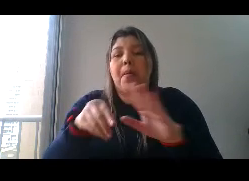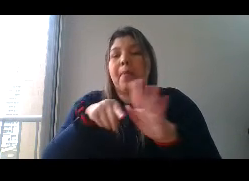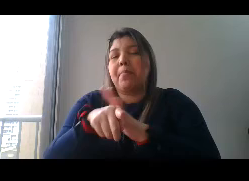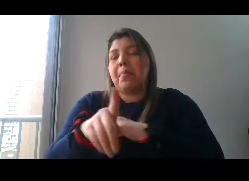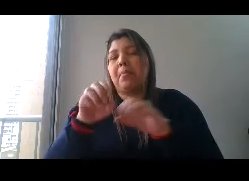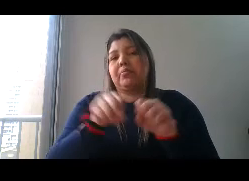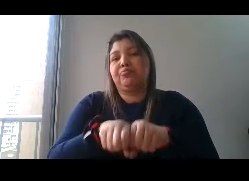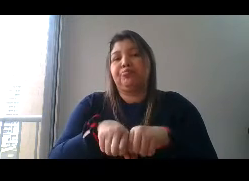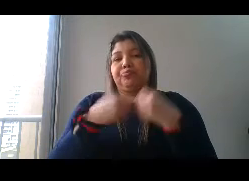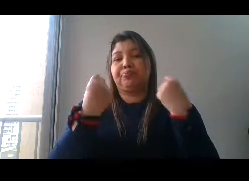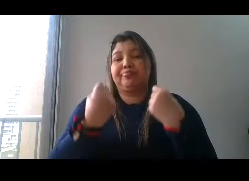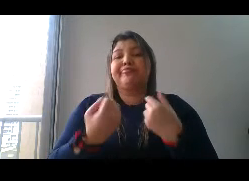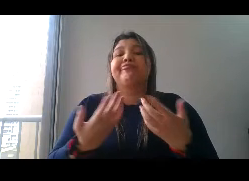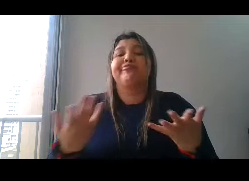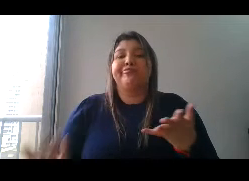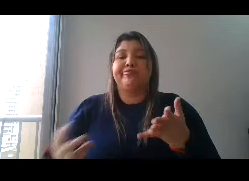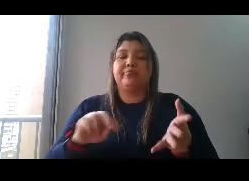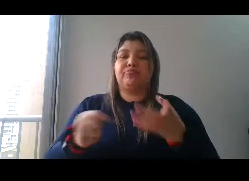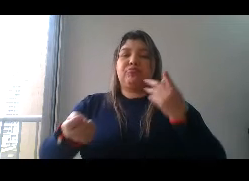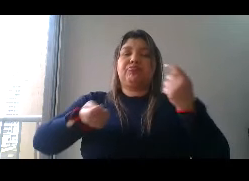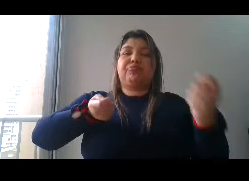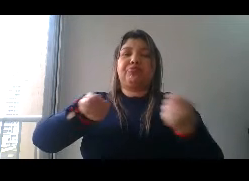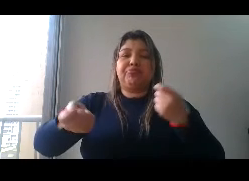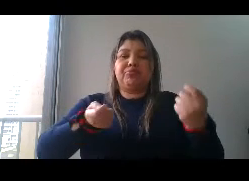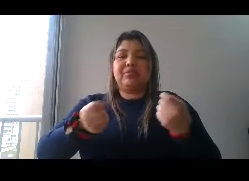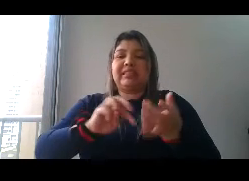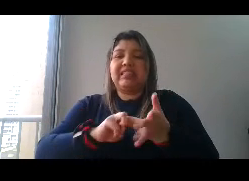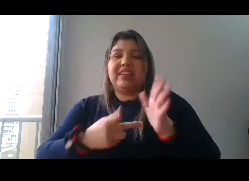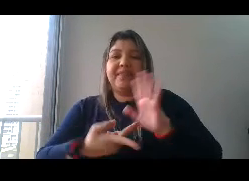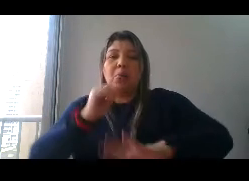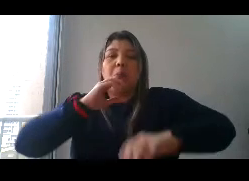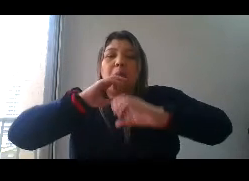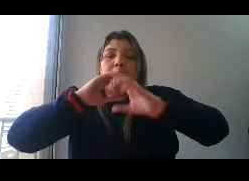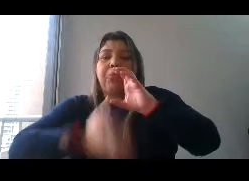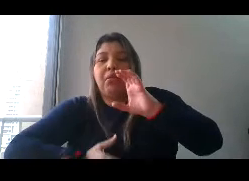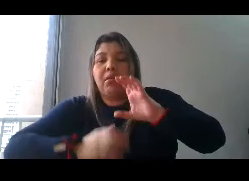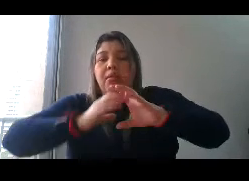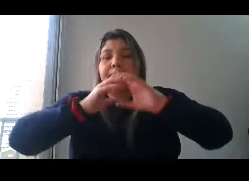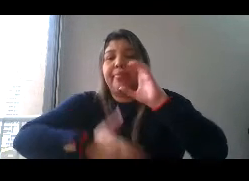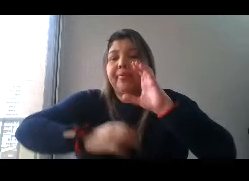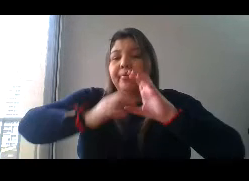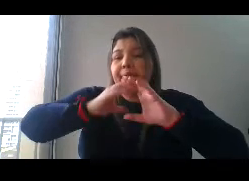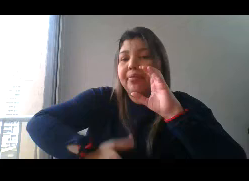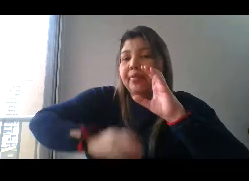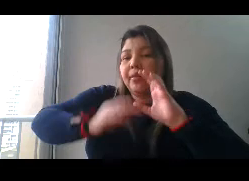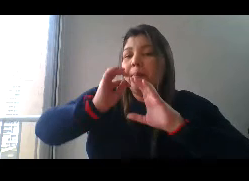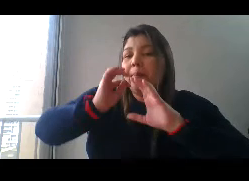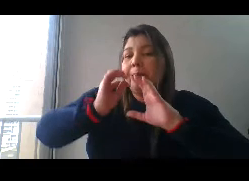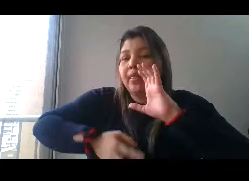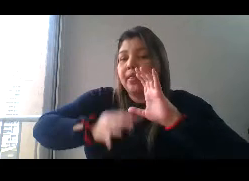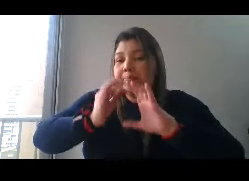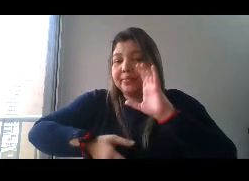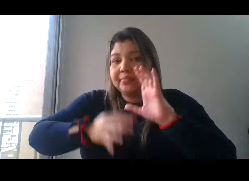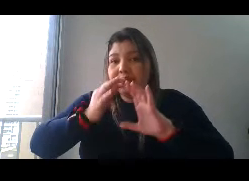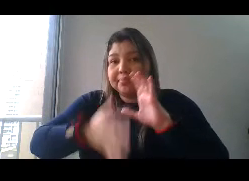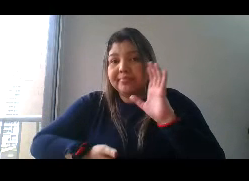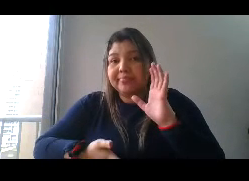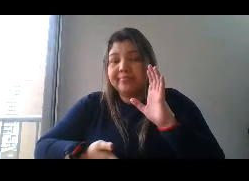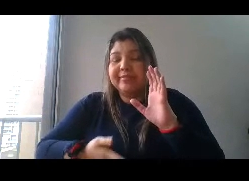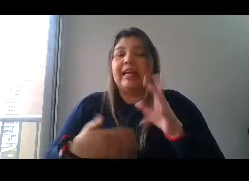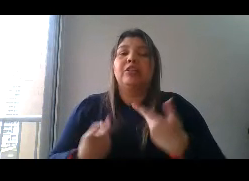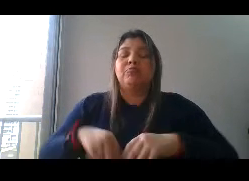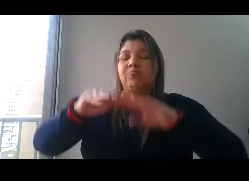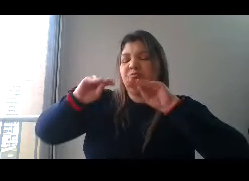una técnica inapropiada, cuando hay una comunicación deficiente o no se comunica adecuadamente, cuando no hay una formación